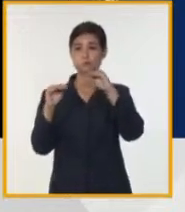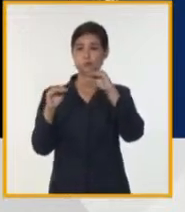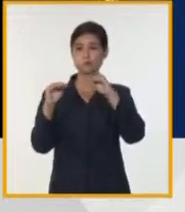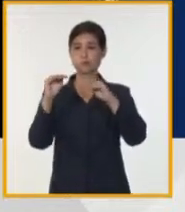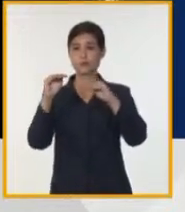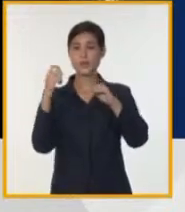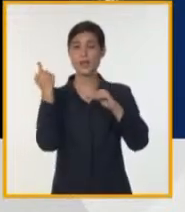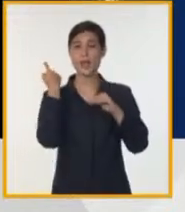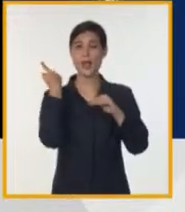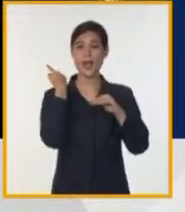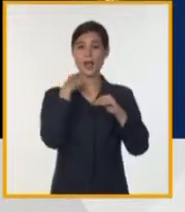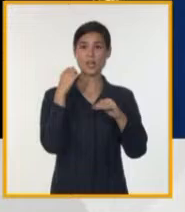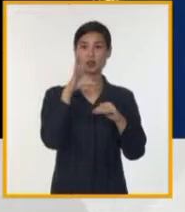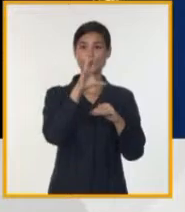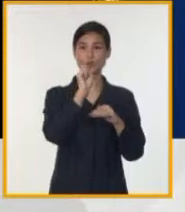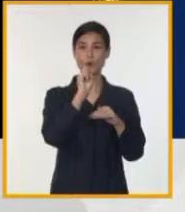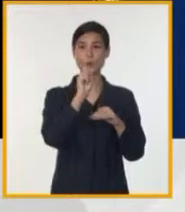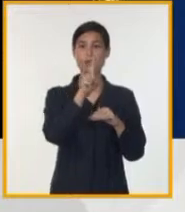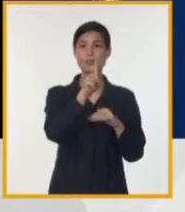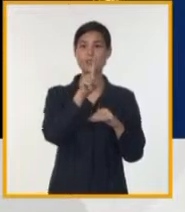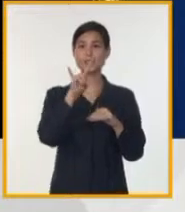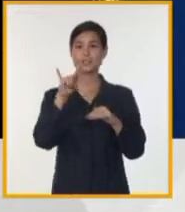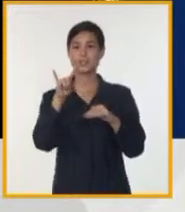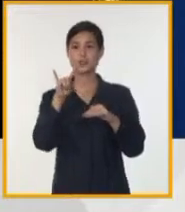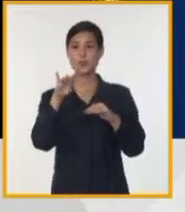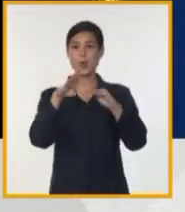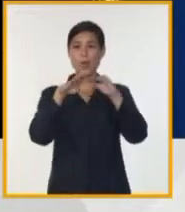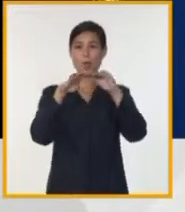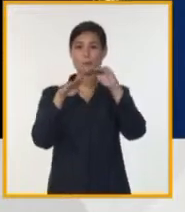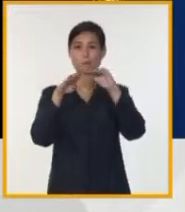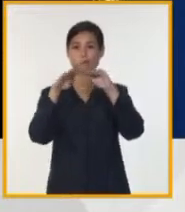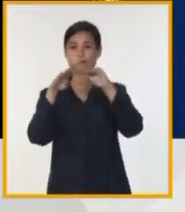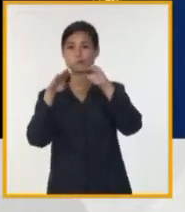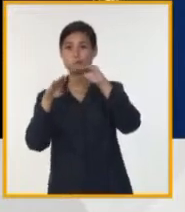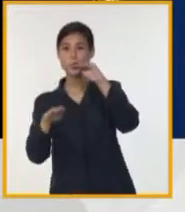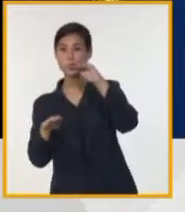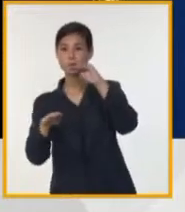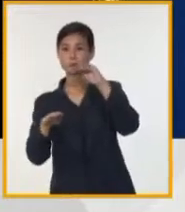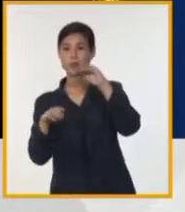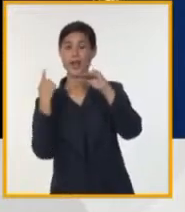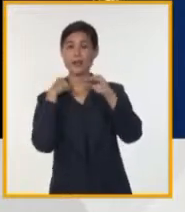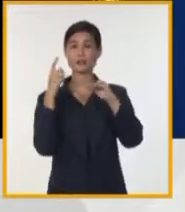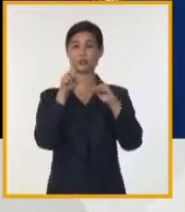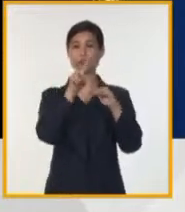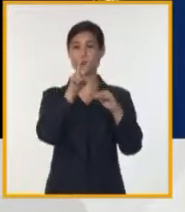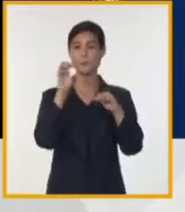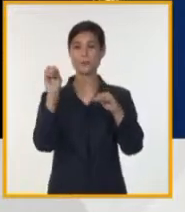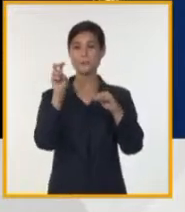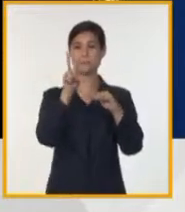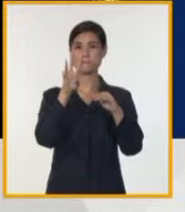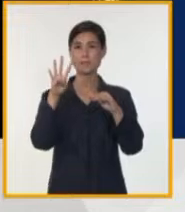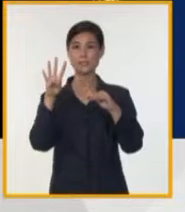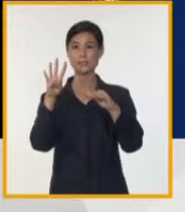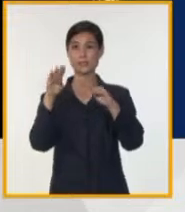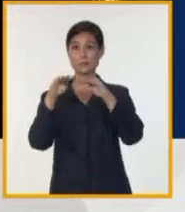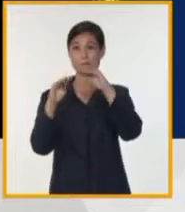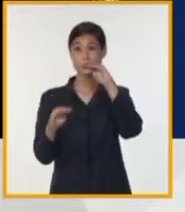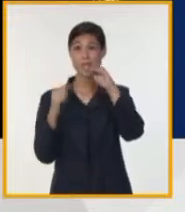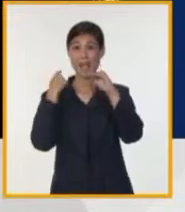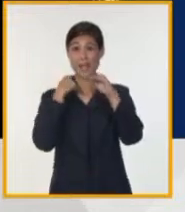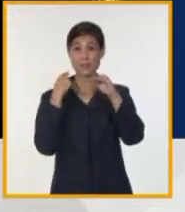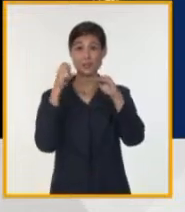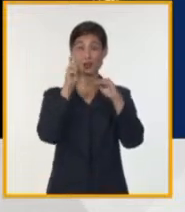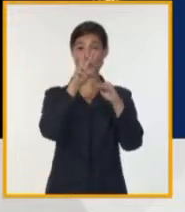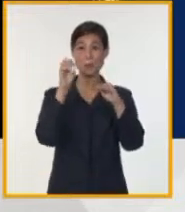una caída en la parte de la COVID del 2020 al 2021 y después muestra una recuperación que va teniendo desde